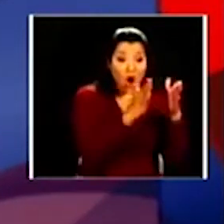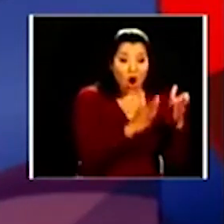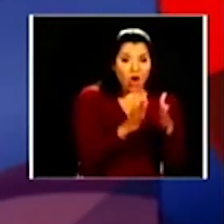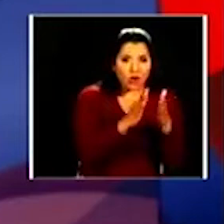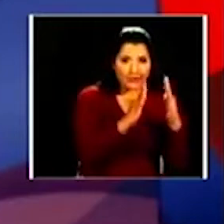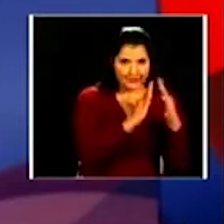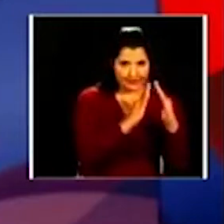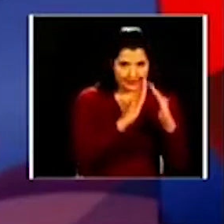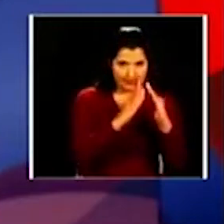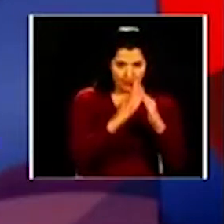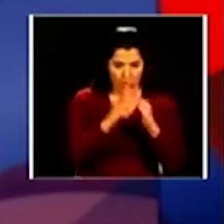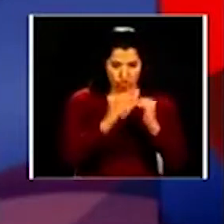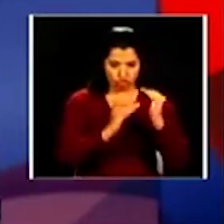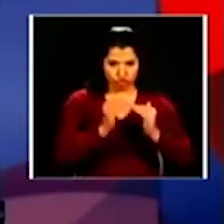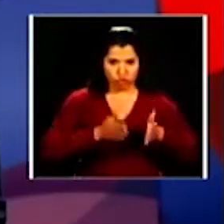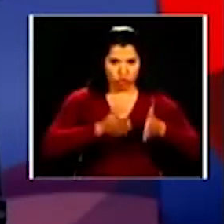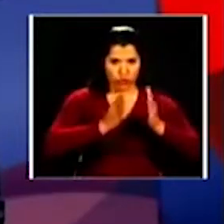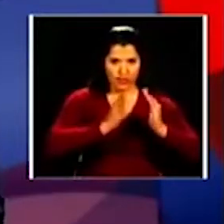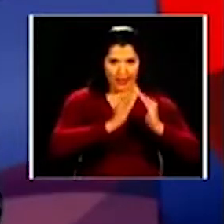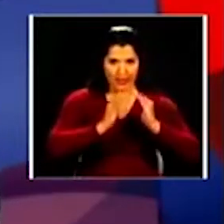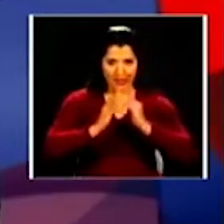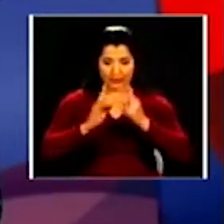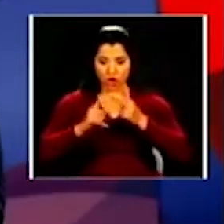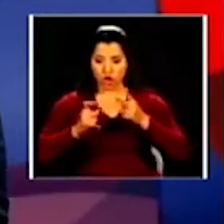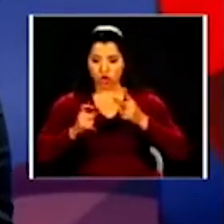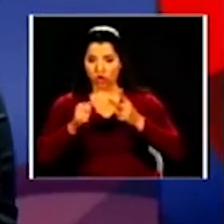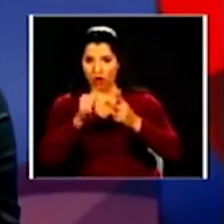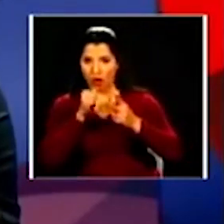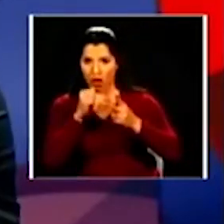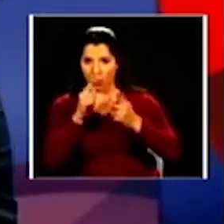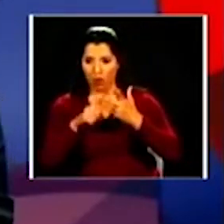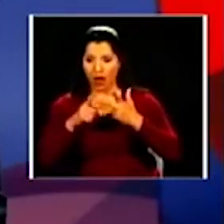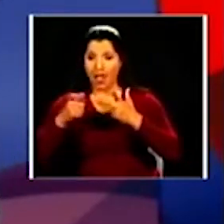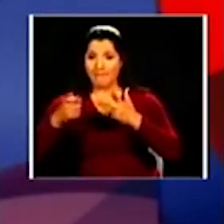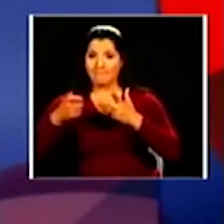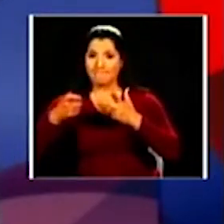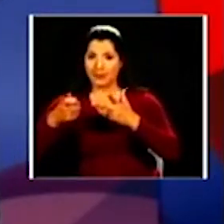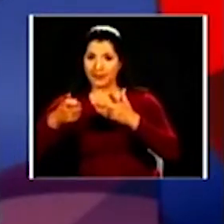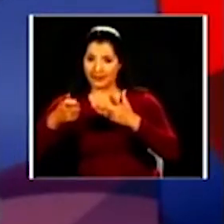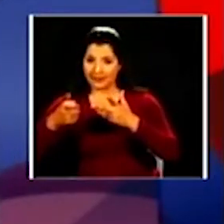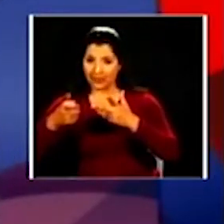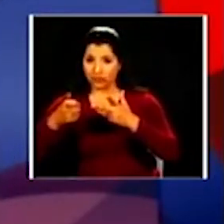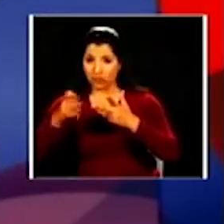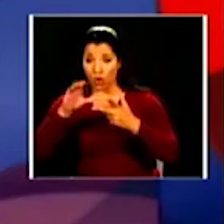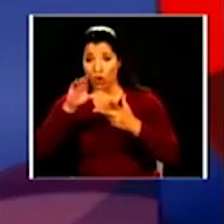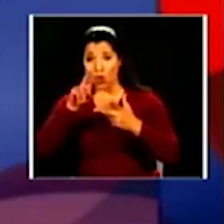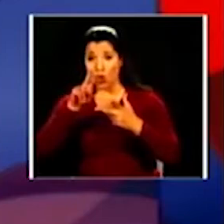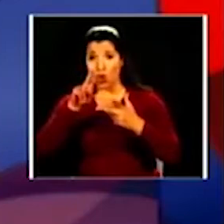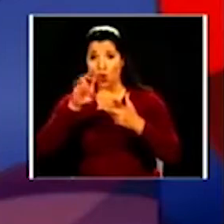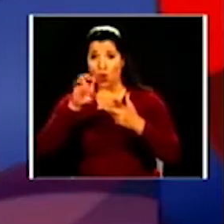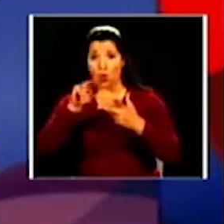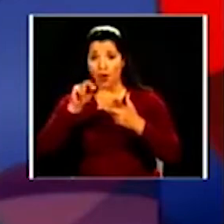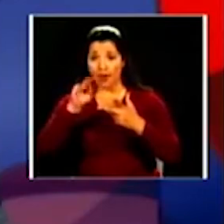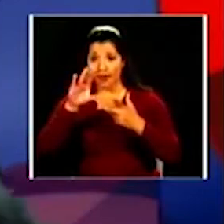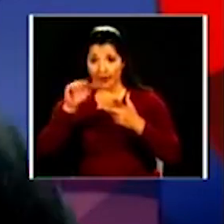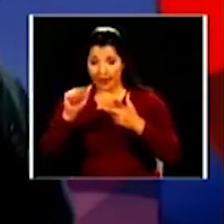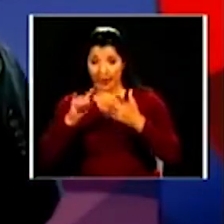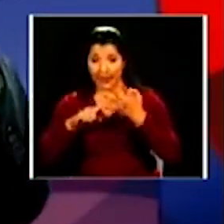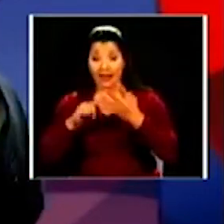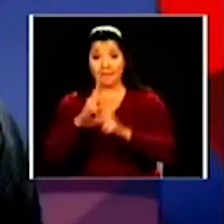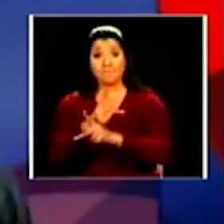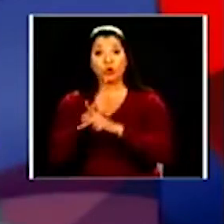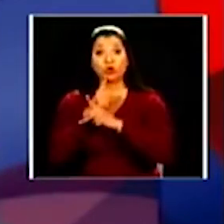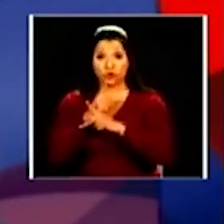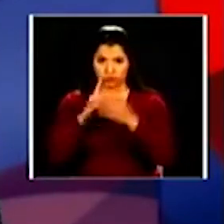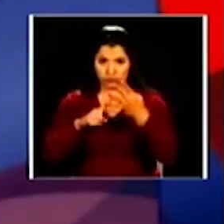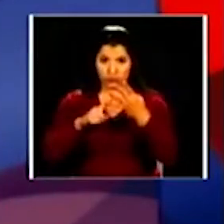urbano, el manejo de las cuencas, la administración del recurso hídrico y su protección. Lo que pasa en la parte